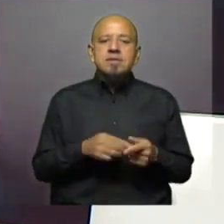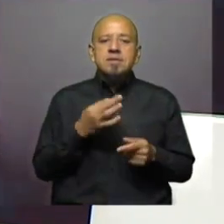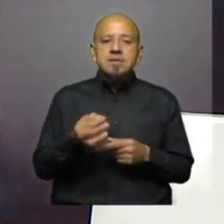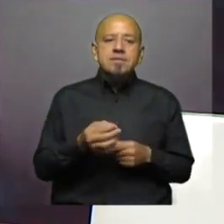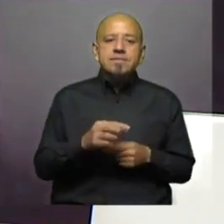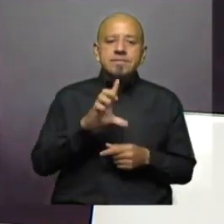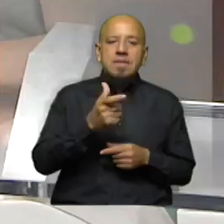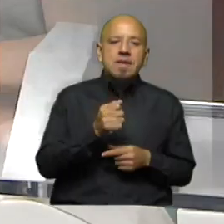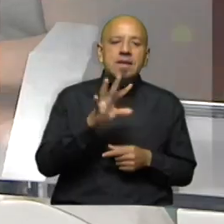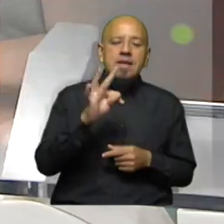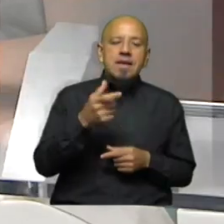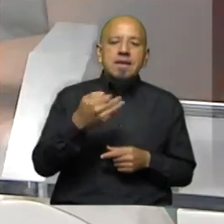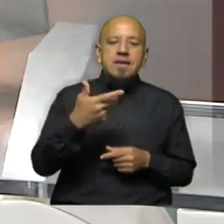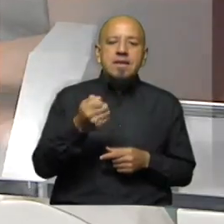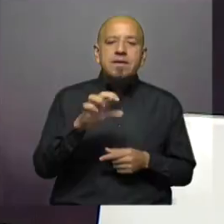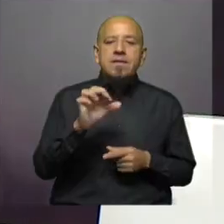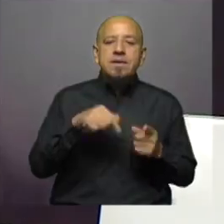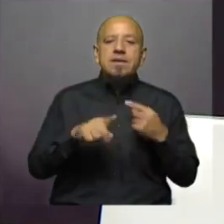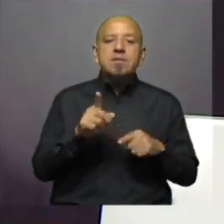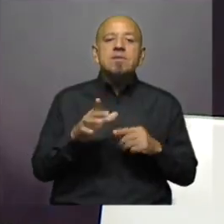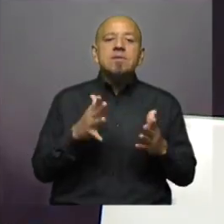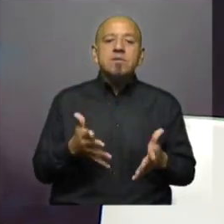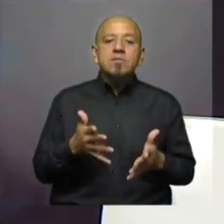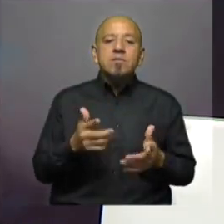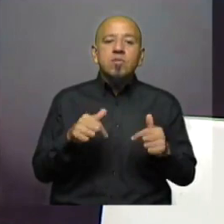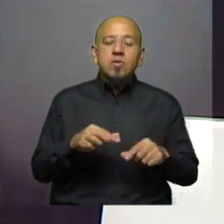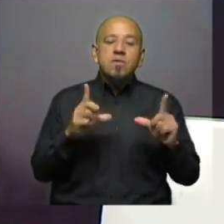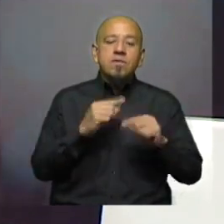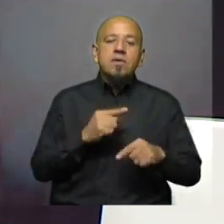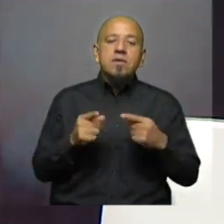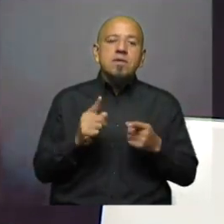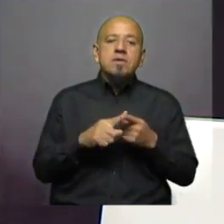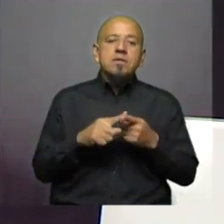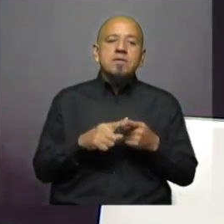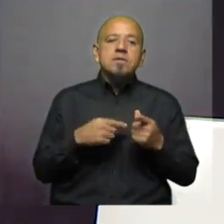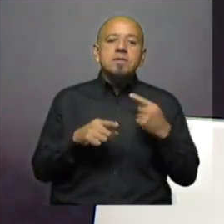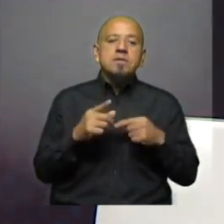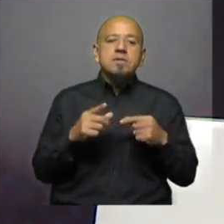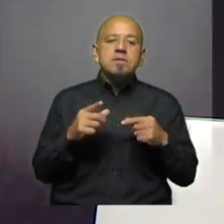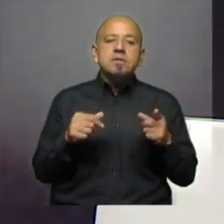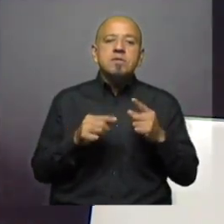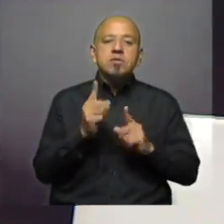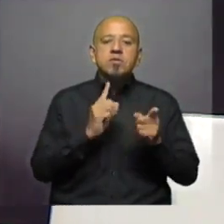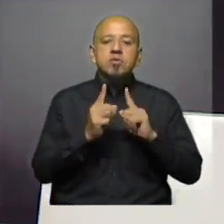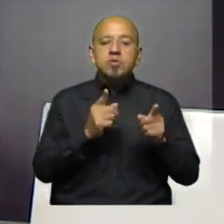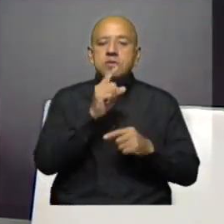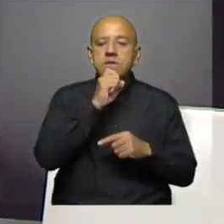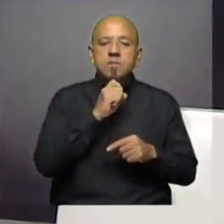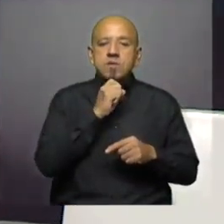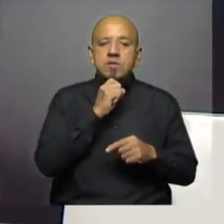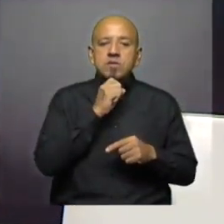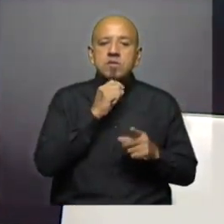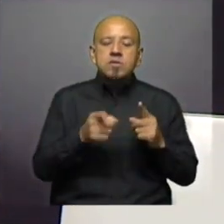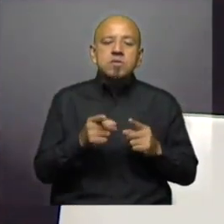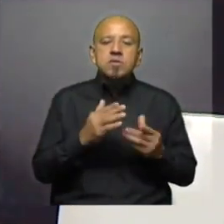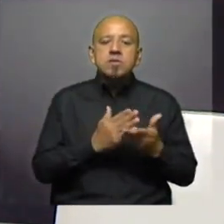Tabaré. Pero nada más y nada menos. Así que, ¿cómo va a terminar el programa de hoy? Porque aparte van a estar tocando el 11 de marzo. Y antes nosotros